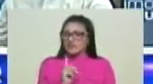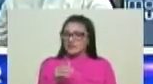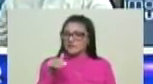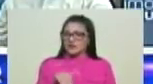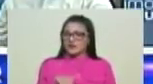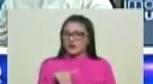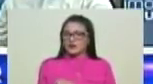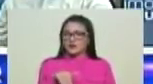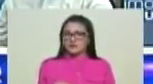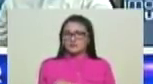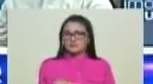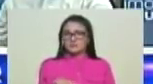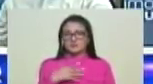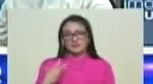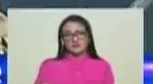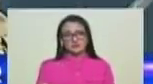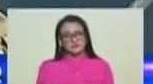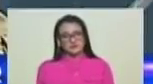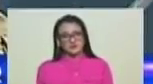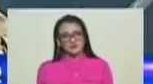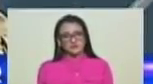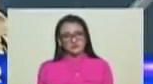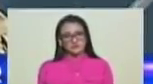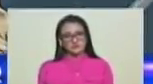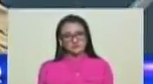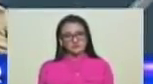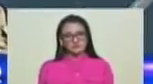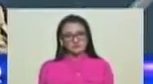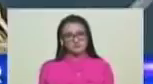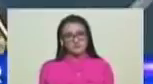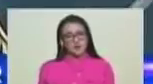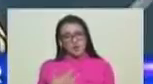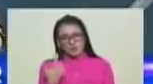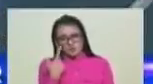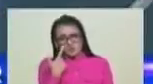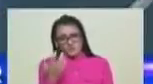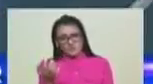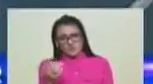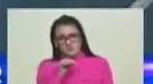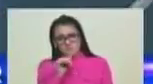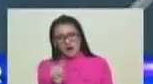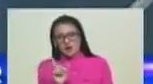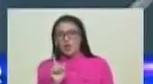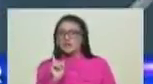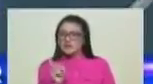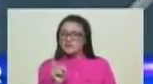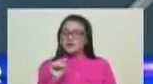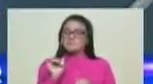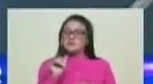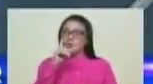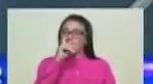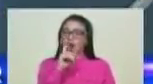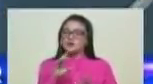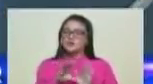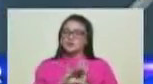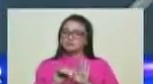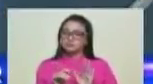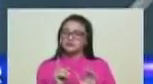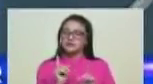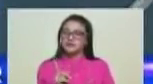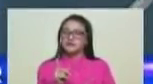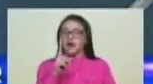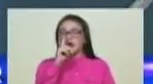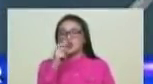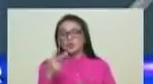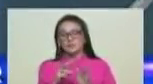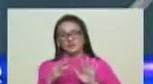decíamos, no vemos mal el adelanto de las elecciones presidenciales, pero tienen que ser en el año constitucional, que es el año